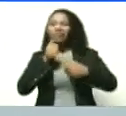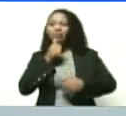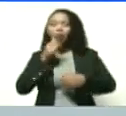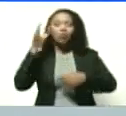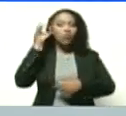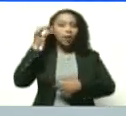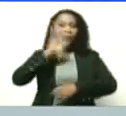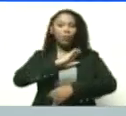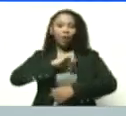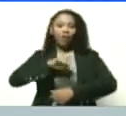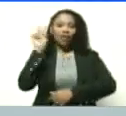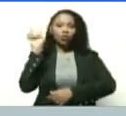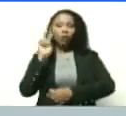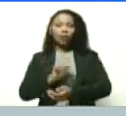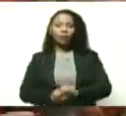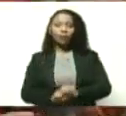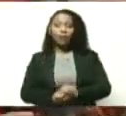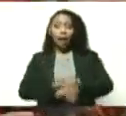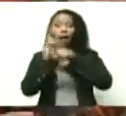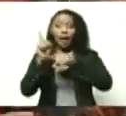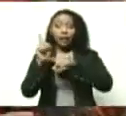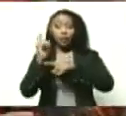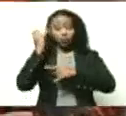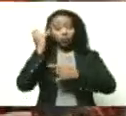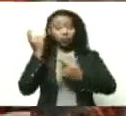Venezuela. Eso es un aporte.